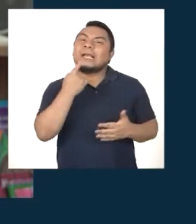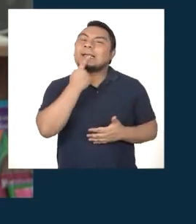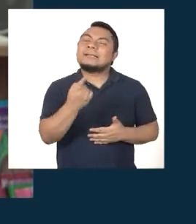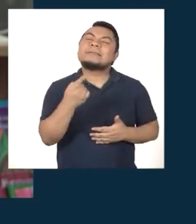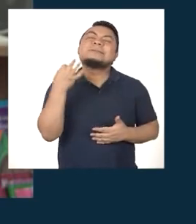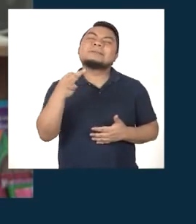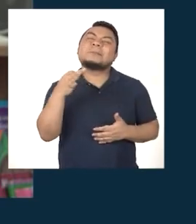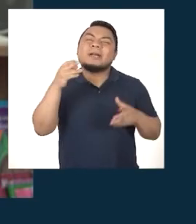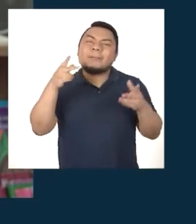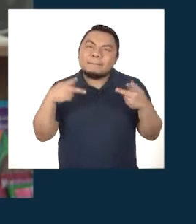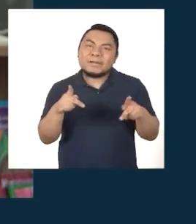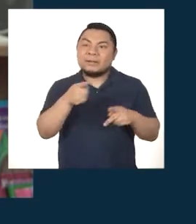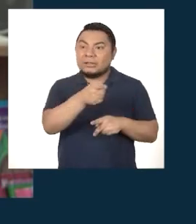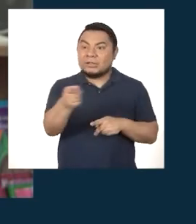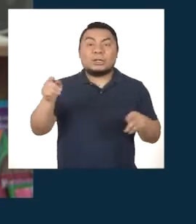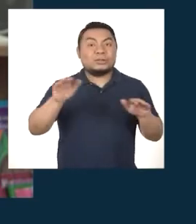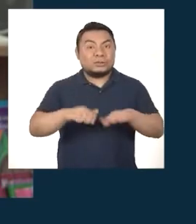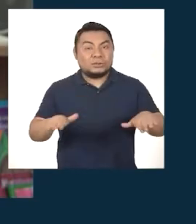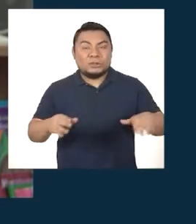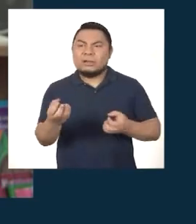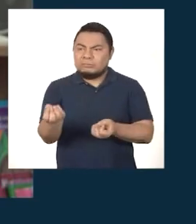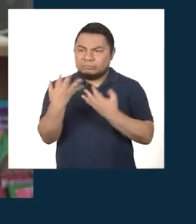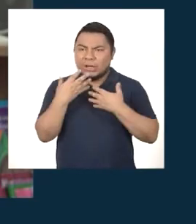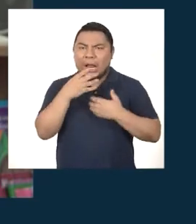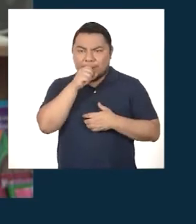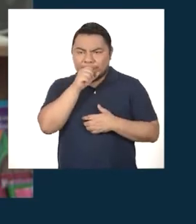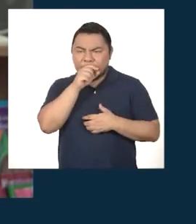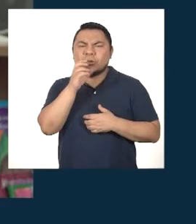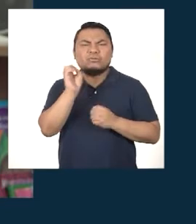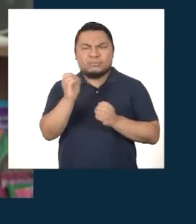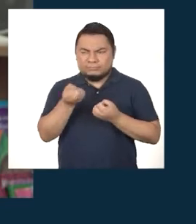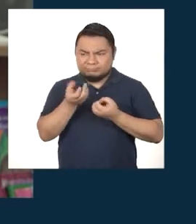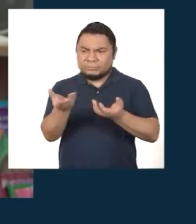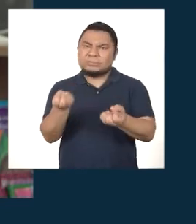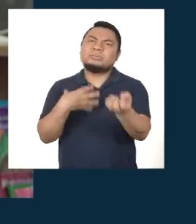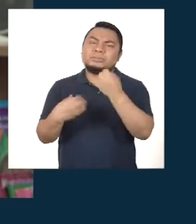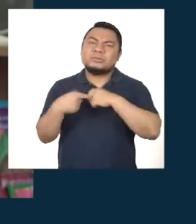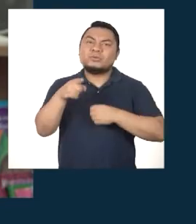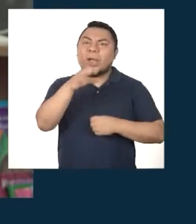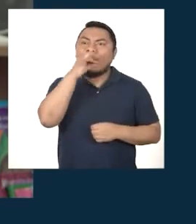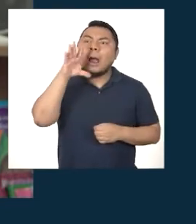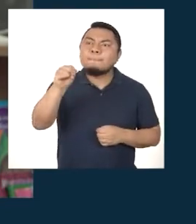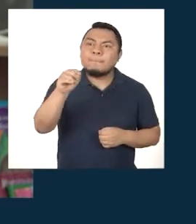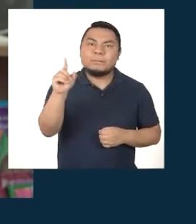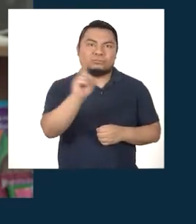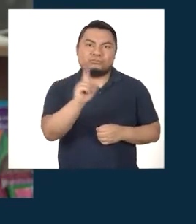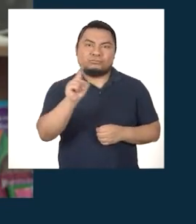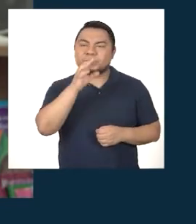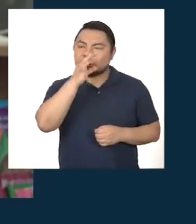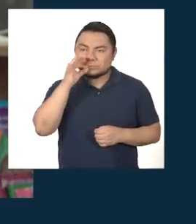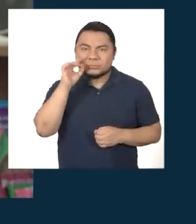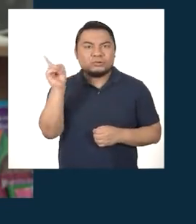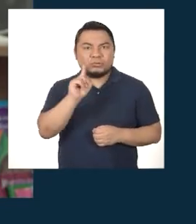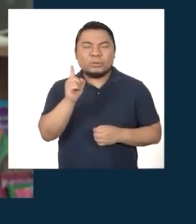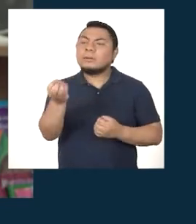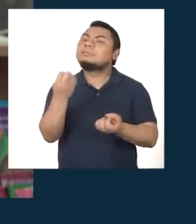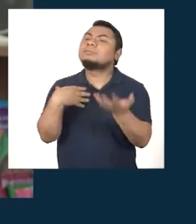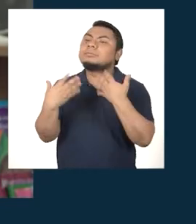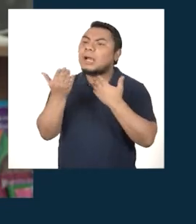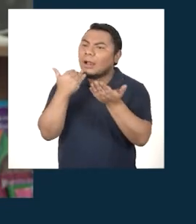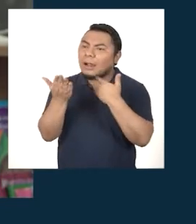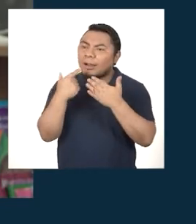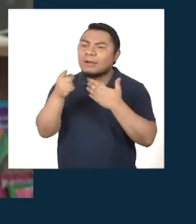también se les permita a los niños expresar, porque a través de eso se les da seguridad, ellos aprenden a